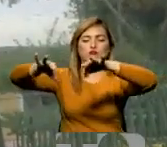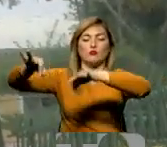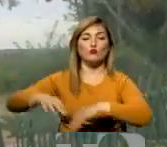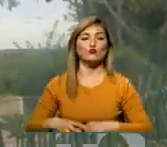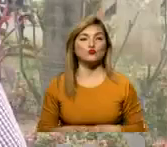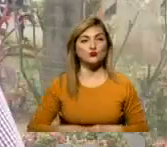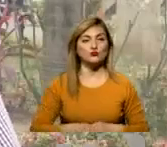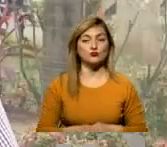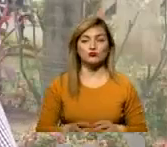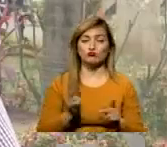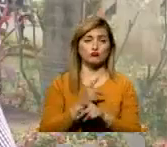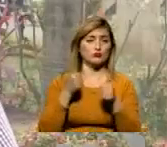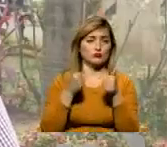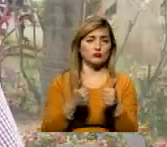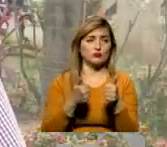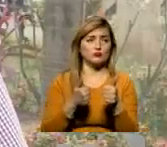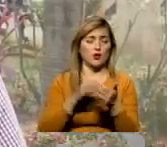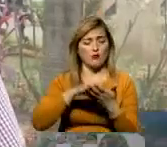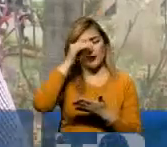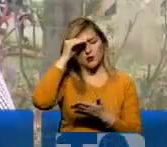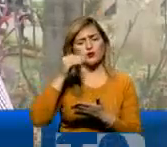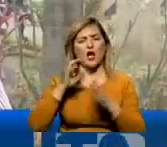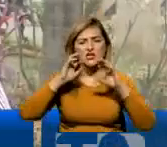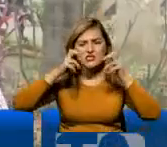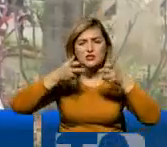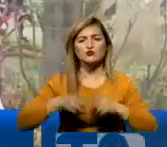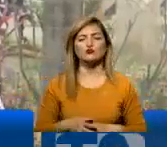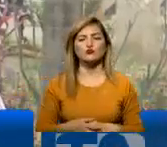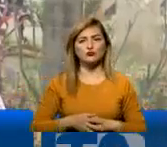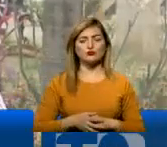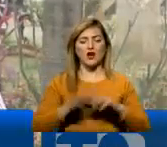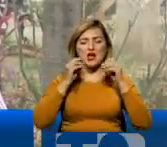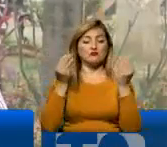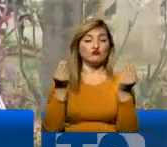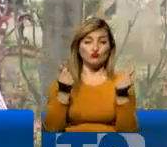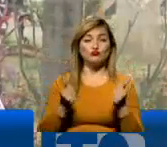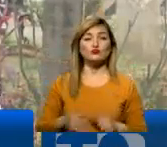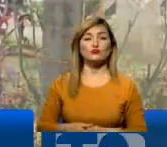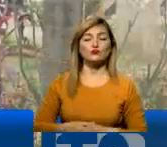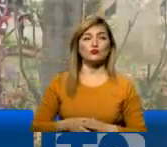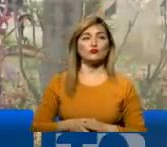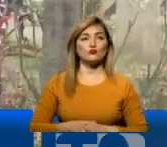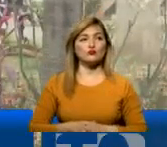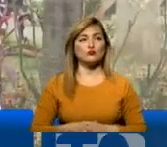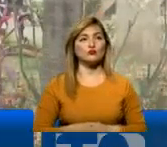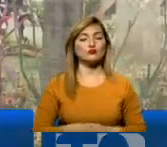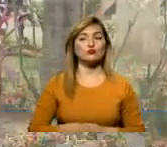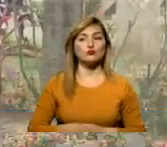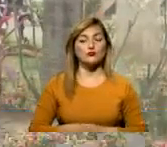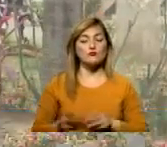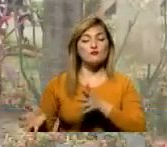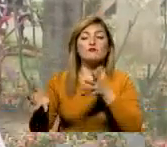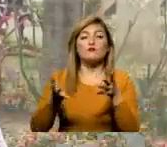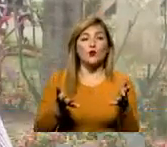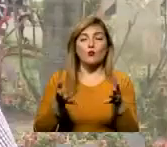producción muy buena. La gente ha aprendido a cultivar el maíz, y como es un maíz de calidad, entonces el maíz es buscado y lo llevan ya sea